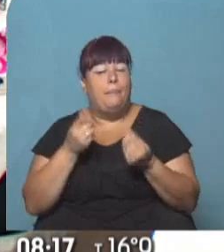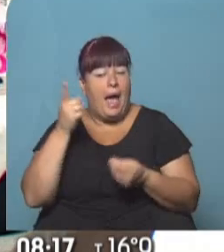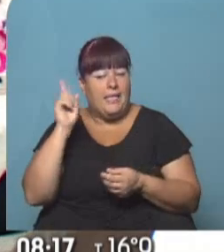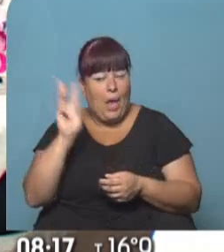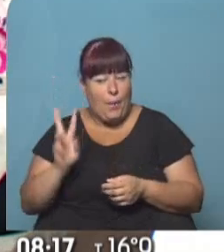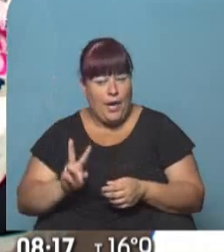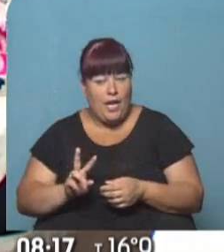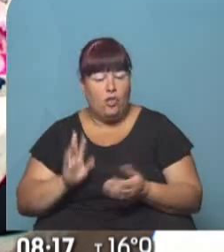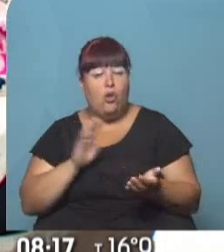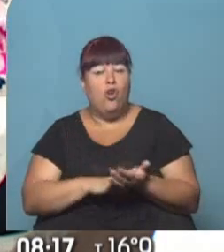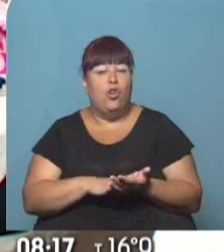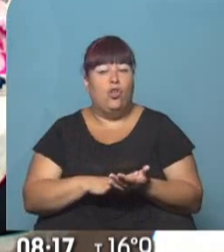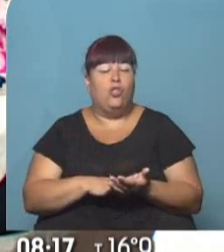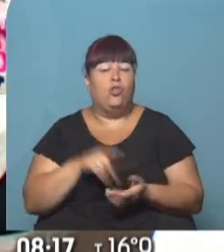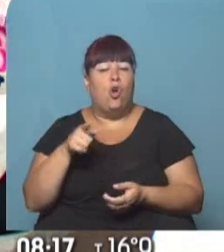en Venezuela con estas